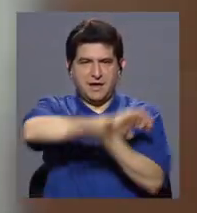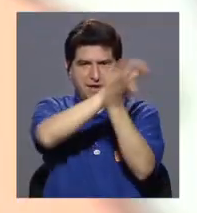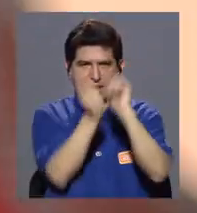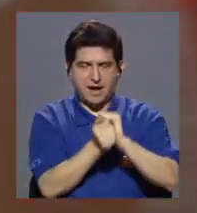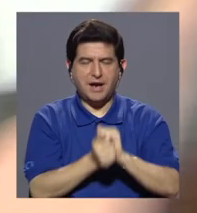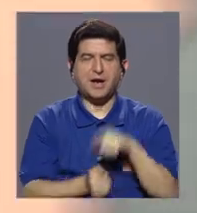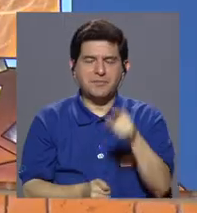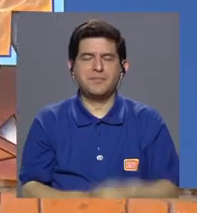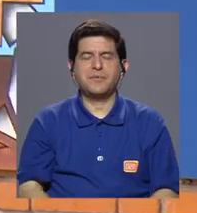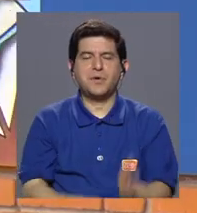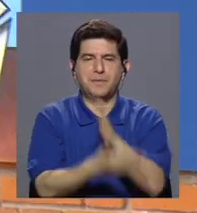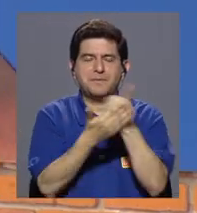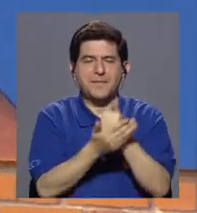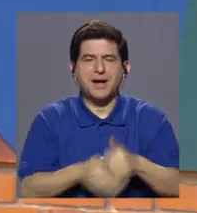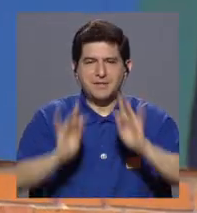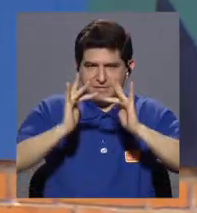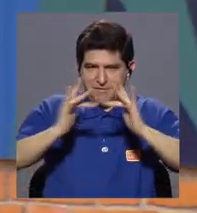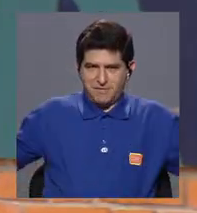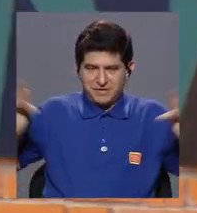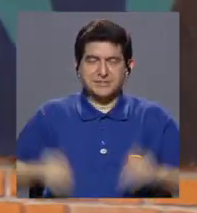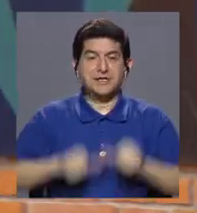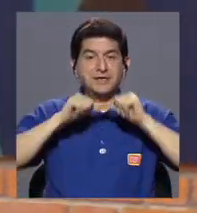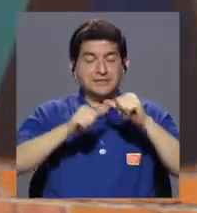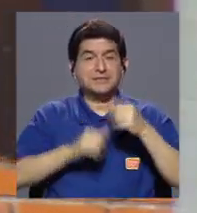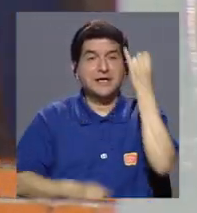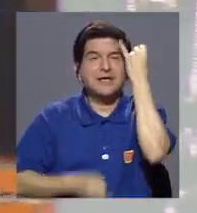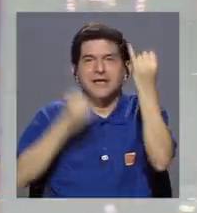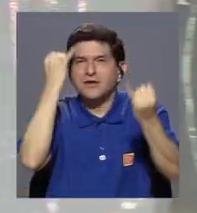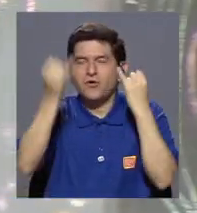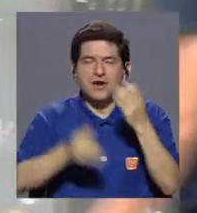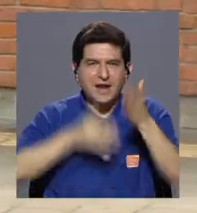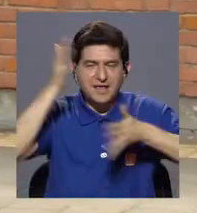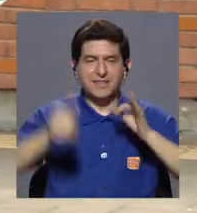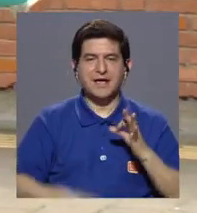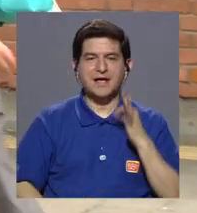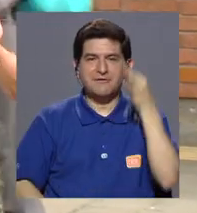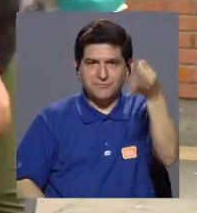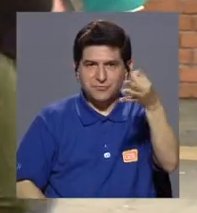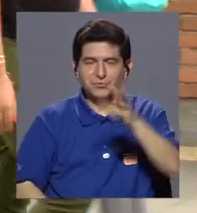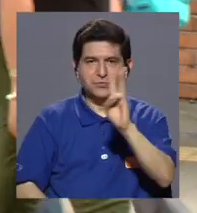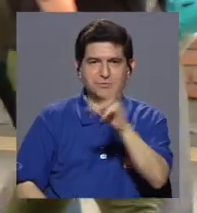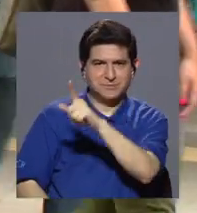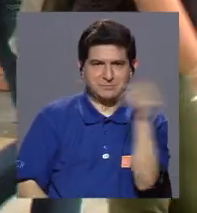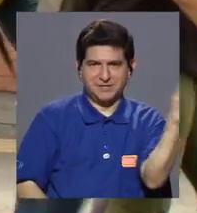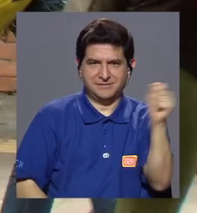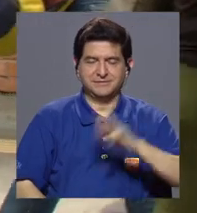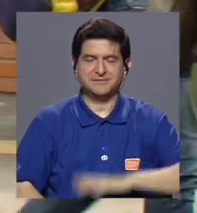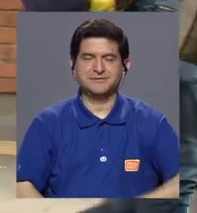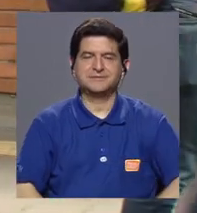cambio de una pieza en blanco para seguir con esta iniciativa creativa en el próximo semestre